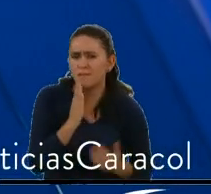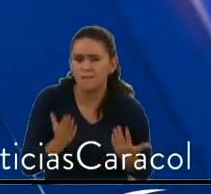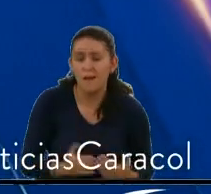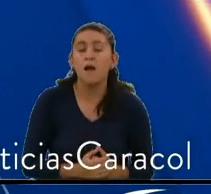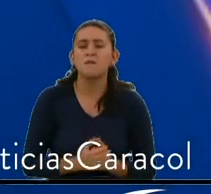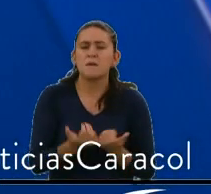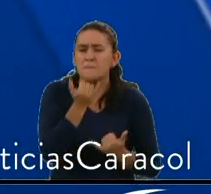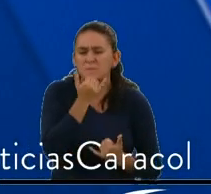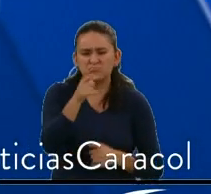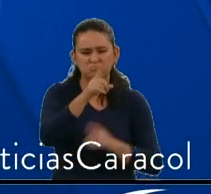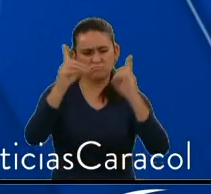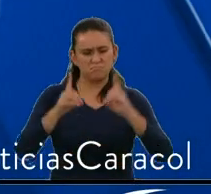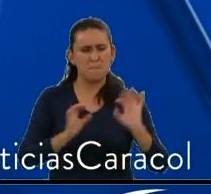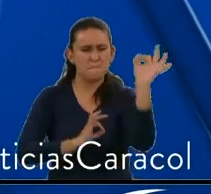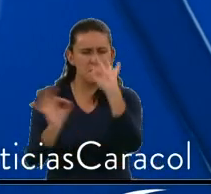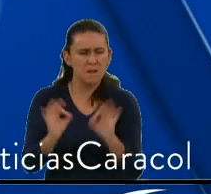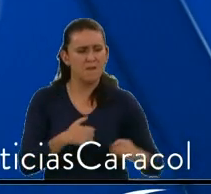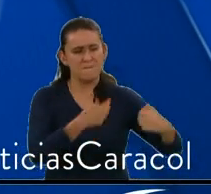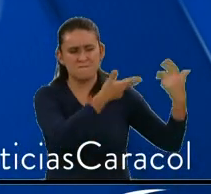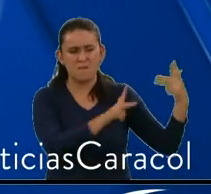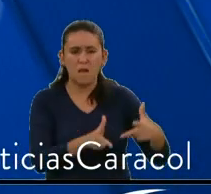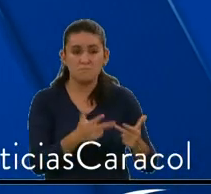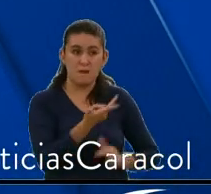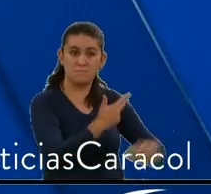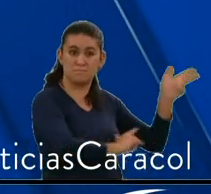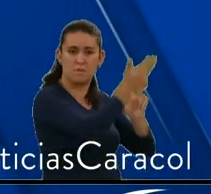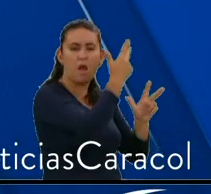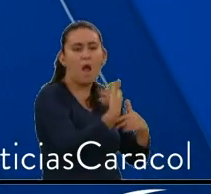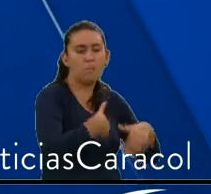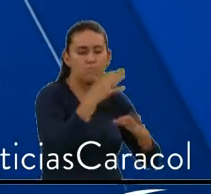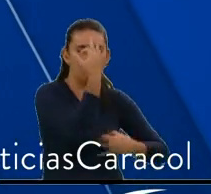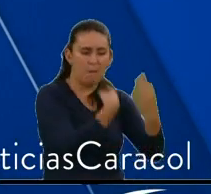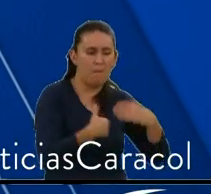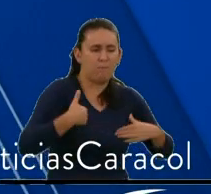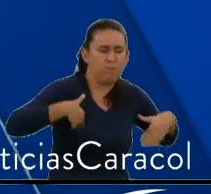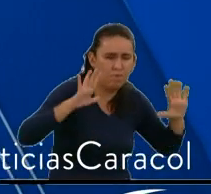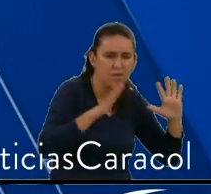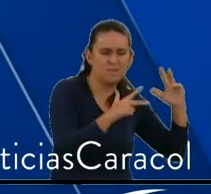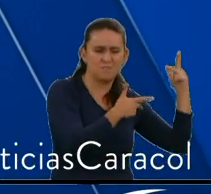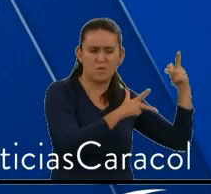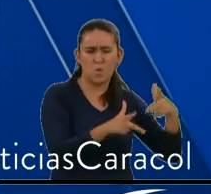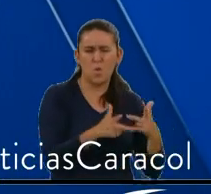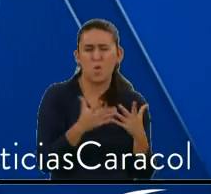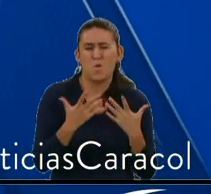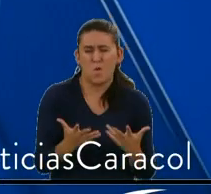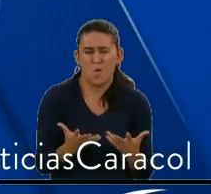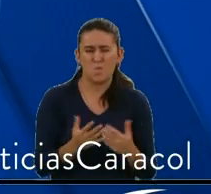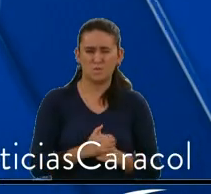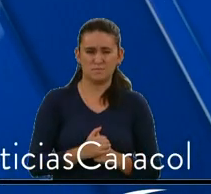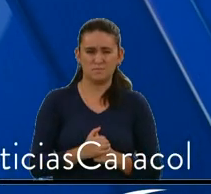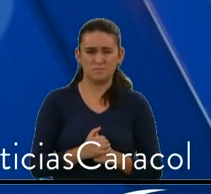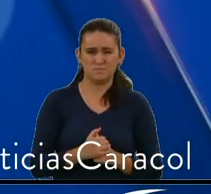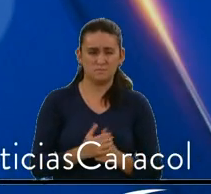llegada de viajeros que estuvieron en vacaciones, muy seguramente sin las medidas de bioseguridad requeridas para evitar un contagio.